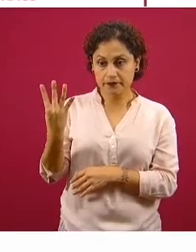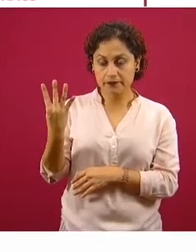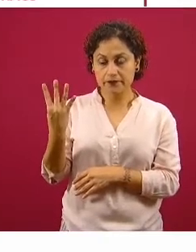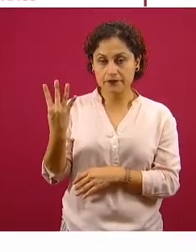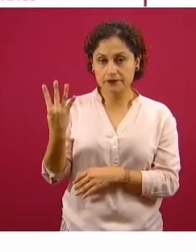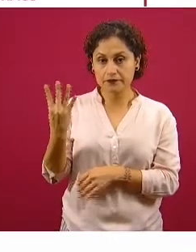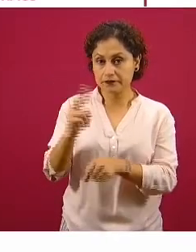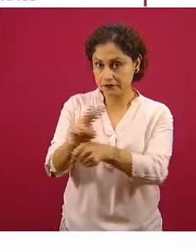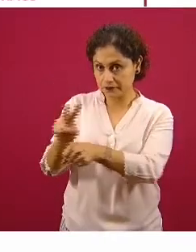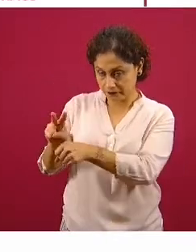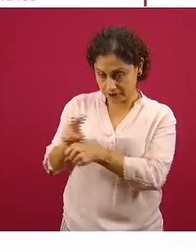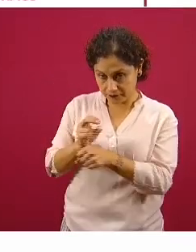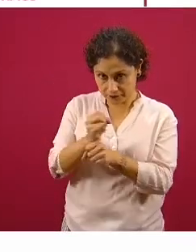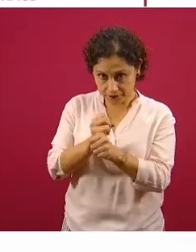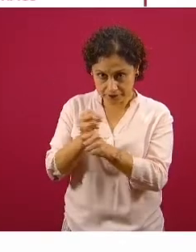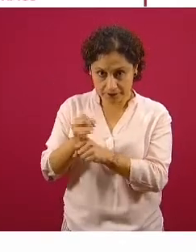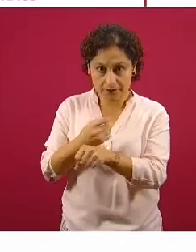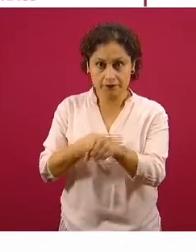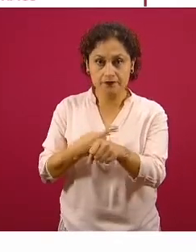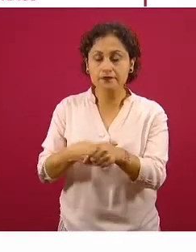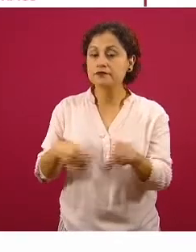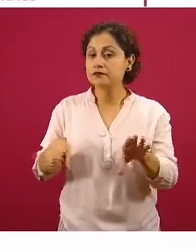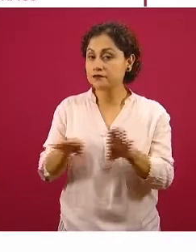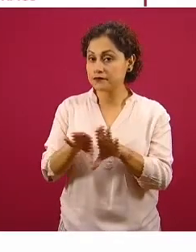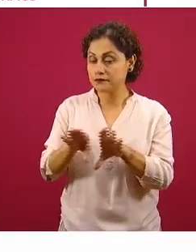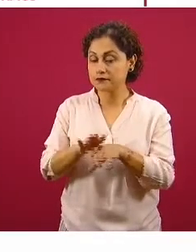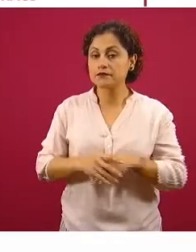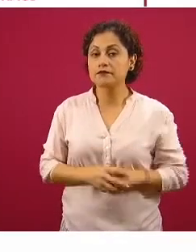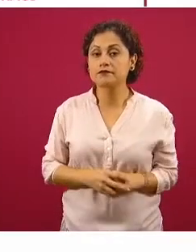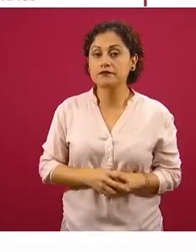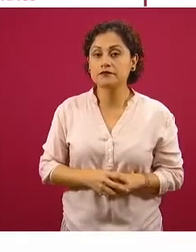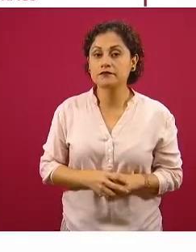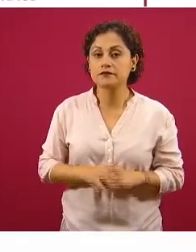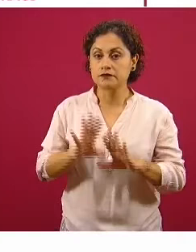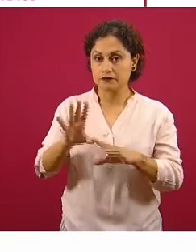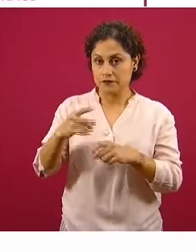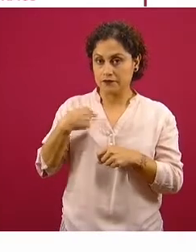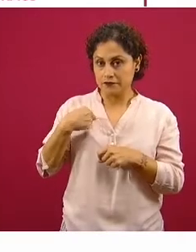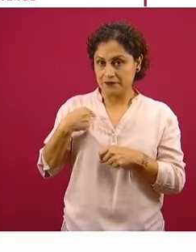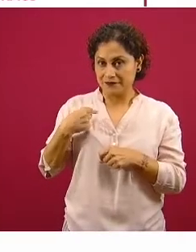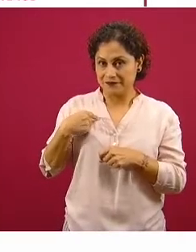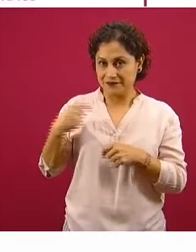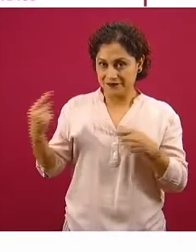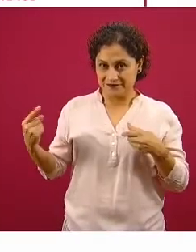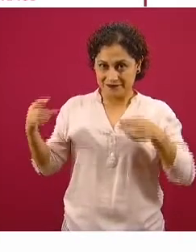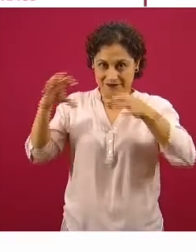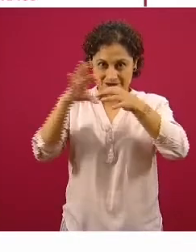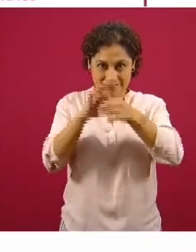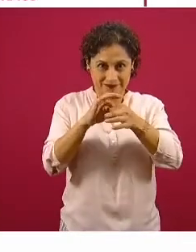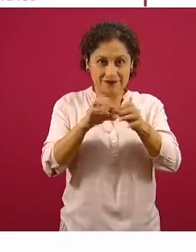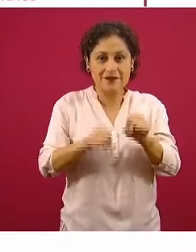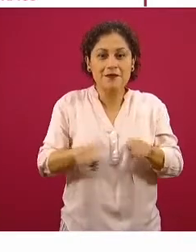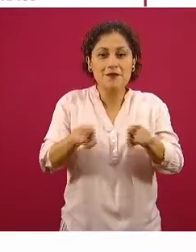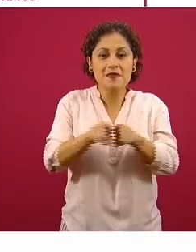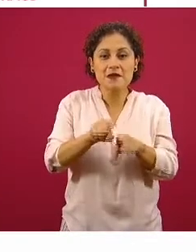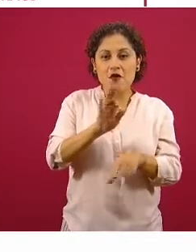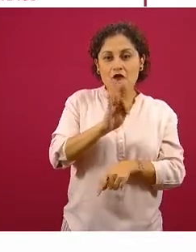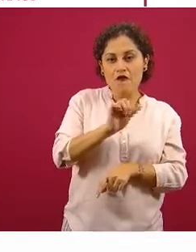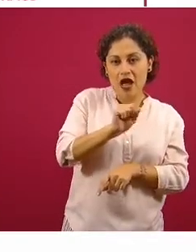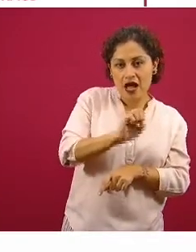Tenemos, y esto enseguida lo voy a correlacionar con las etapas de la epidemia. Y recordarán cómo lo